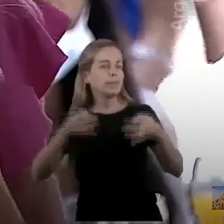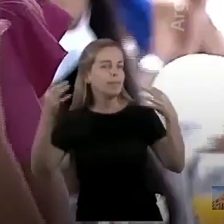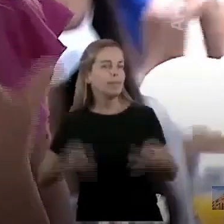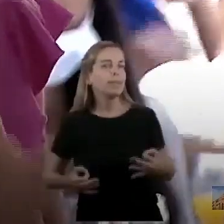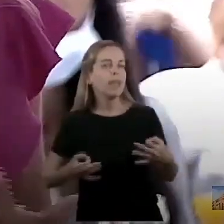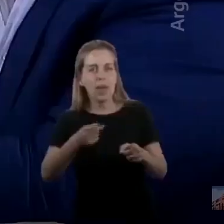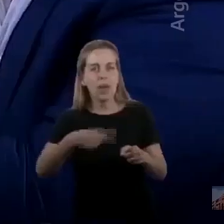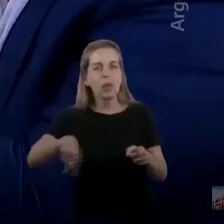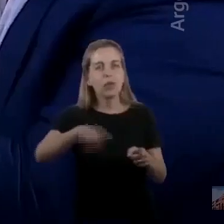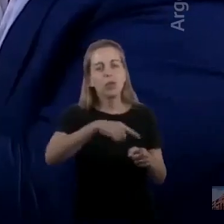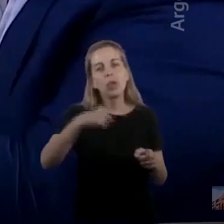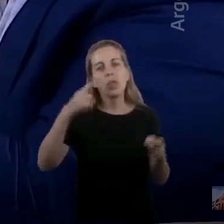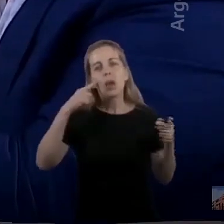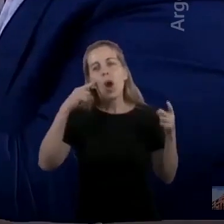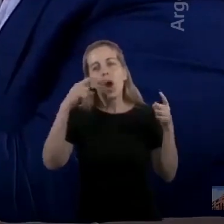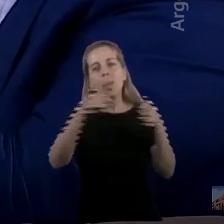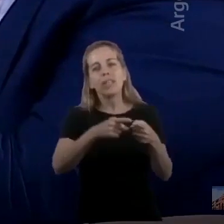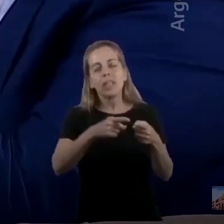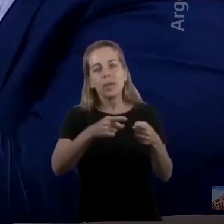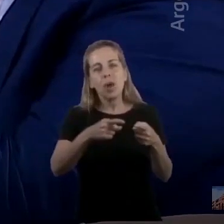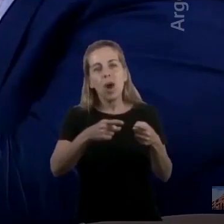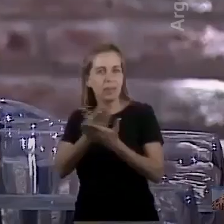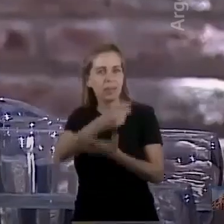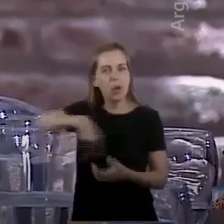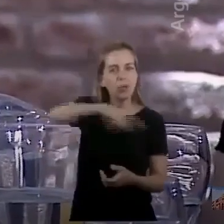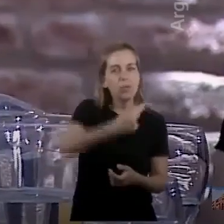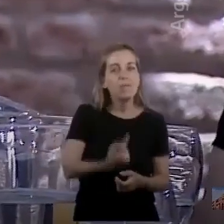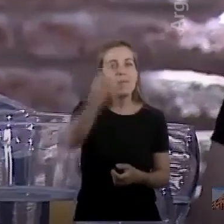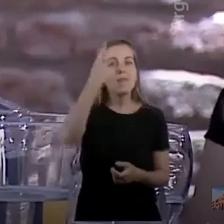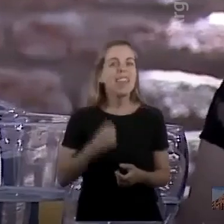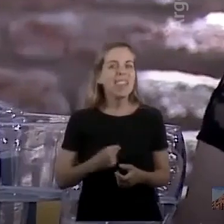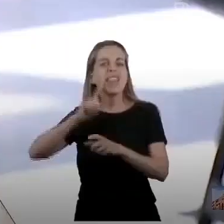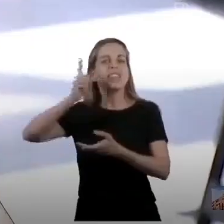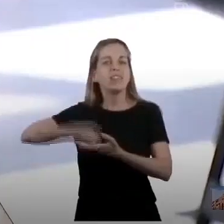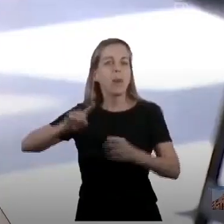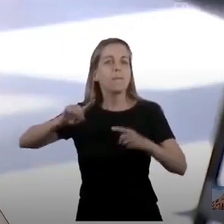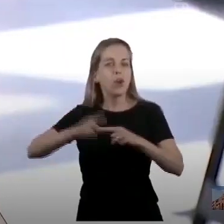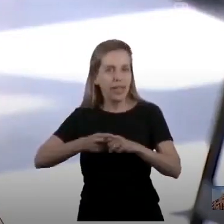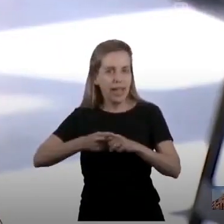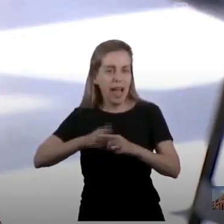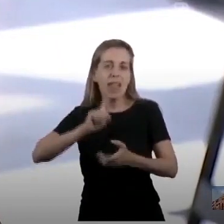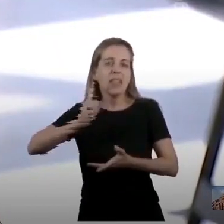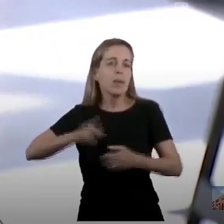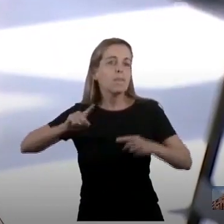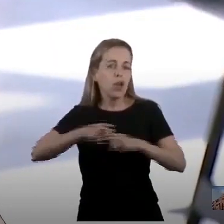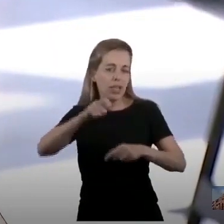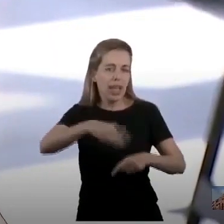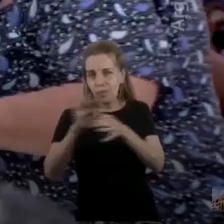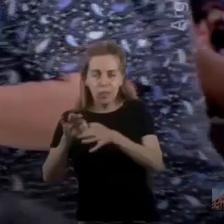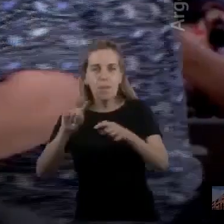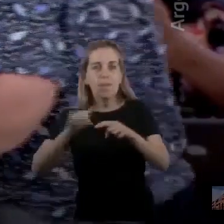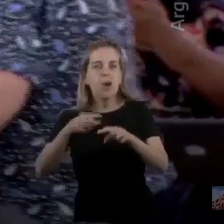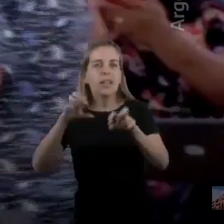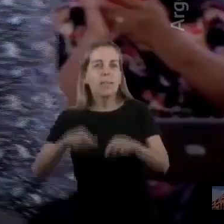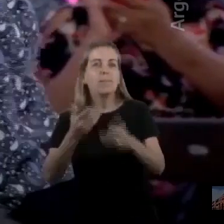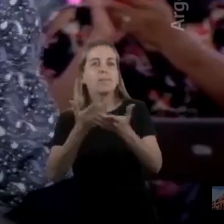absoluta sinceridad que eso que nos propusimos el primer día hábil de este año, lo logramos. Los jubilados le ganaron a la inflación,